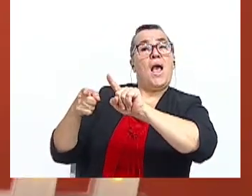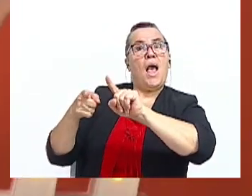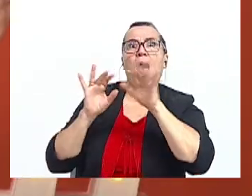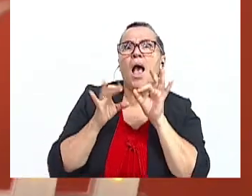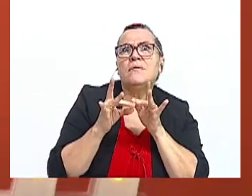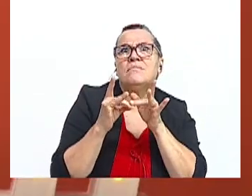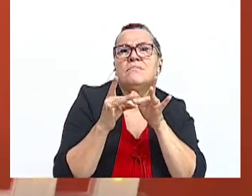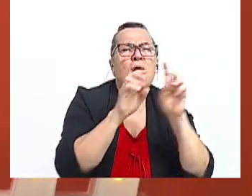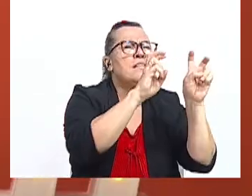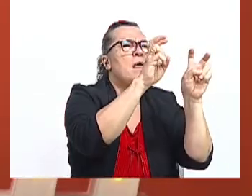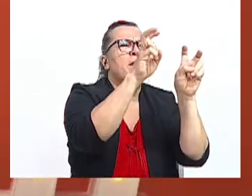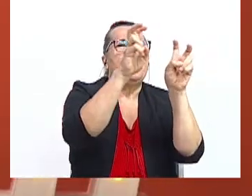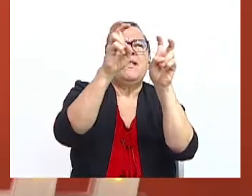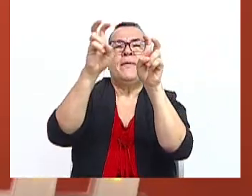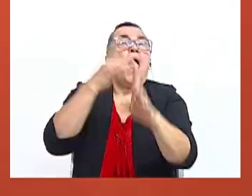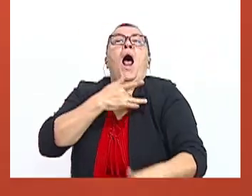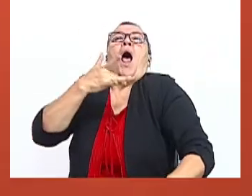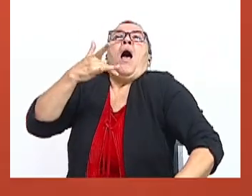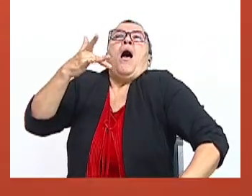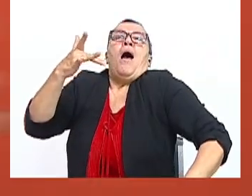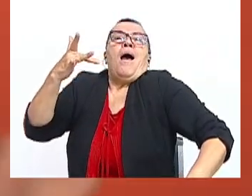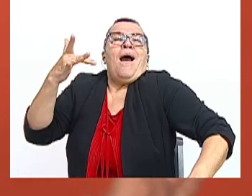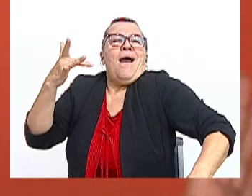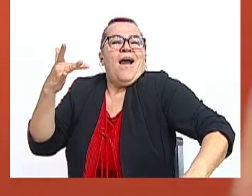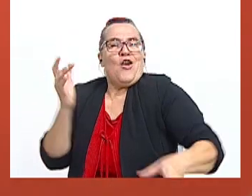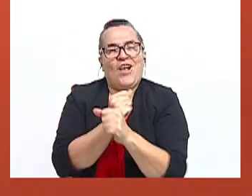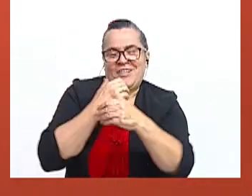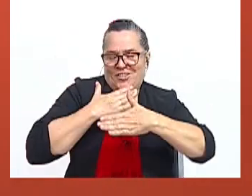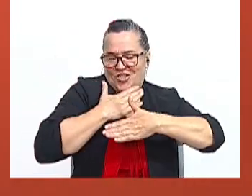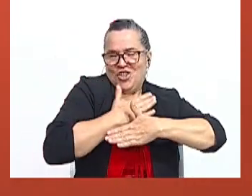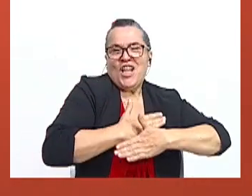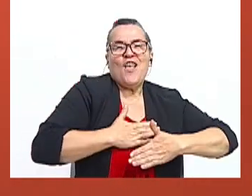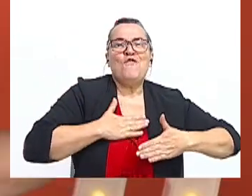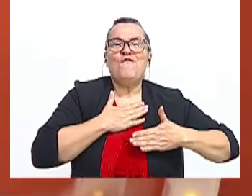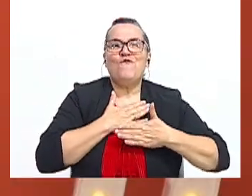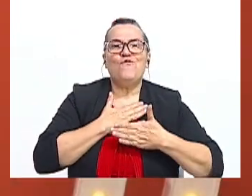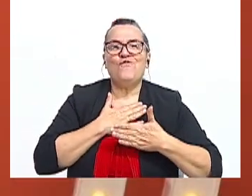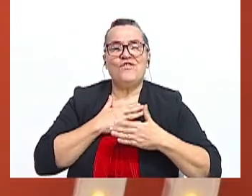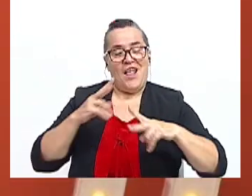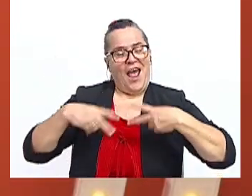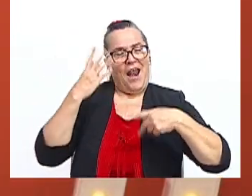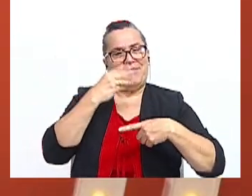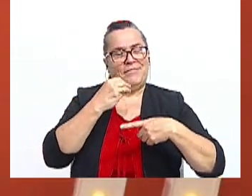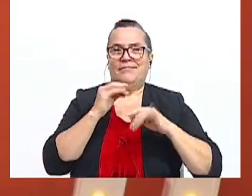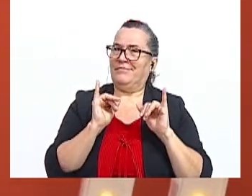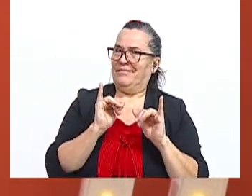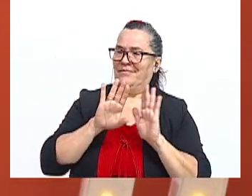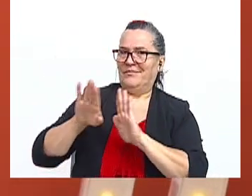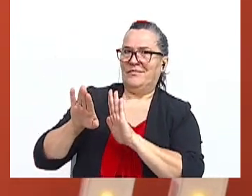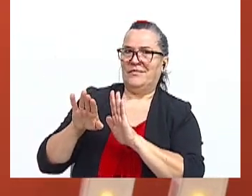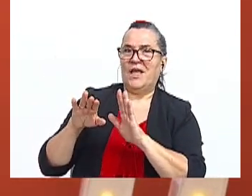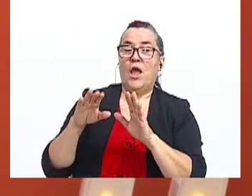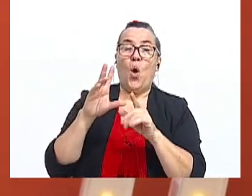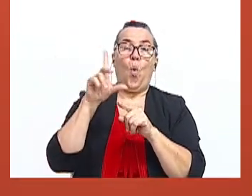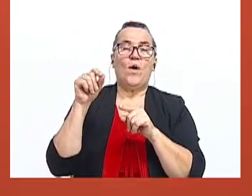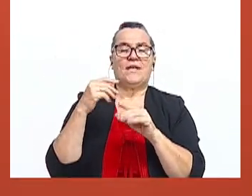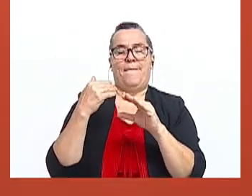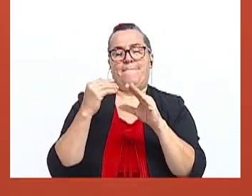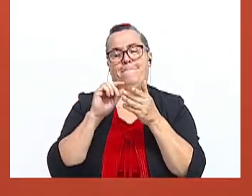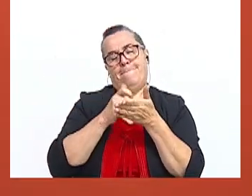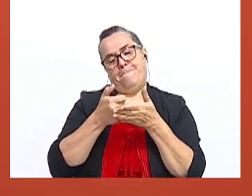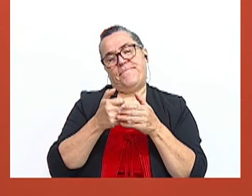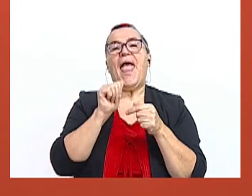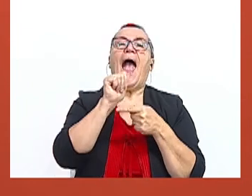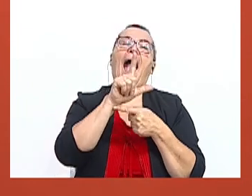todos esos temas que nos apasionan y nos hacen disfrutar de esta vida hermosa. Ok, aquí les va un primer WhatsApp.